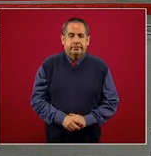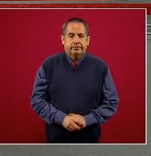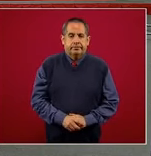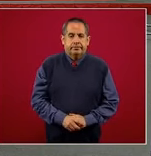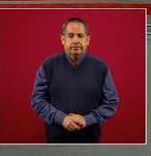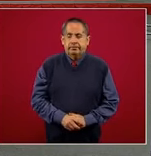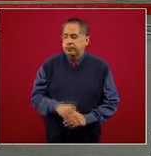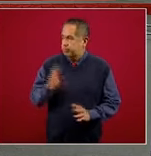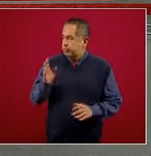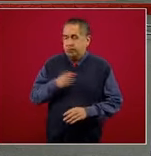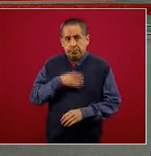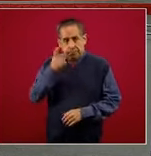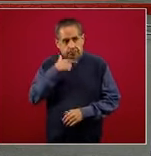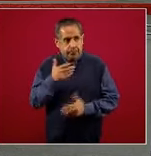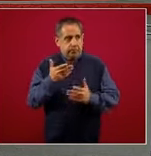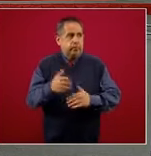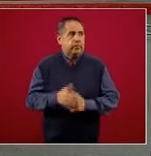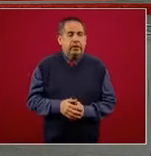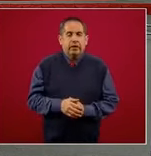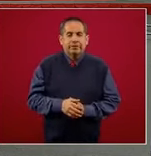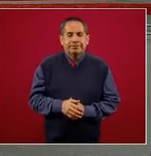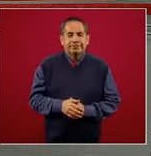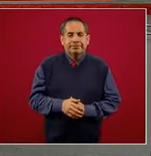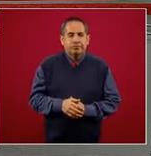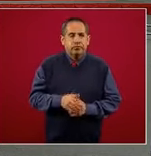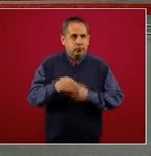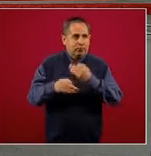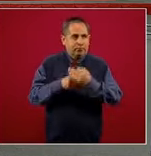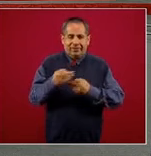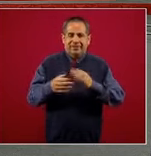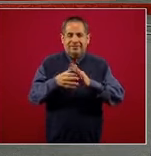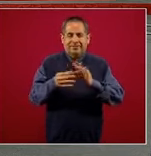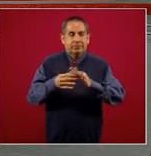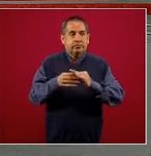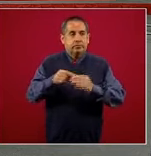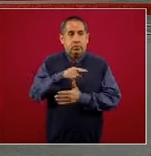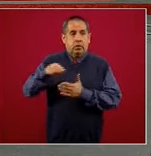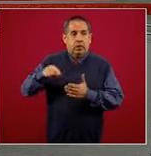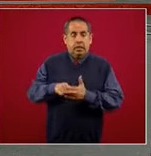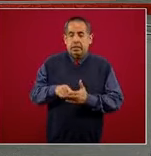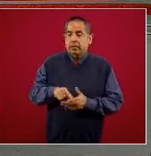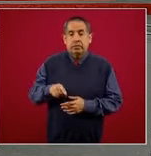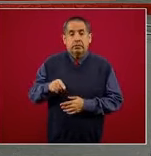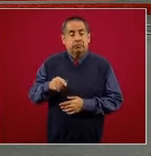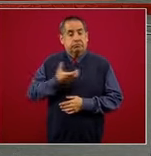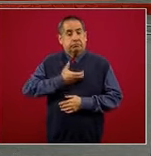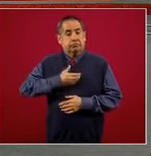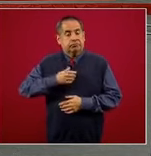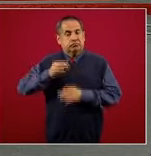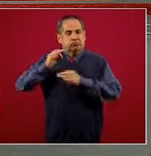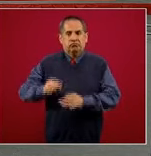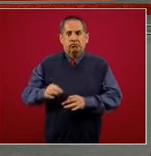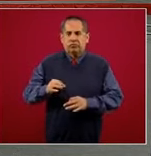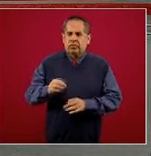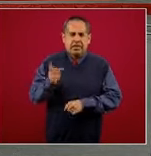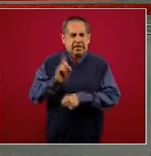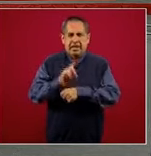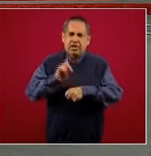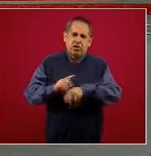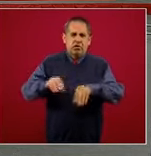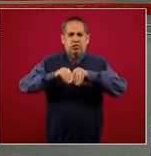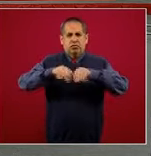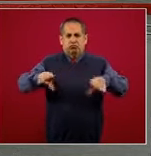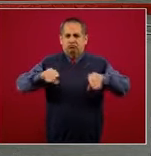¿Qué tal? Pues muy buenas noches con todos. Estamos aquí en la sede de Palacio Nacional, como todas las noches, para iniciar